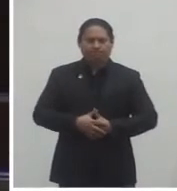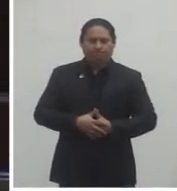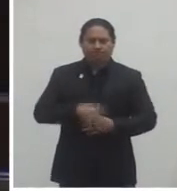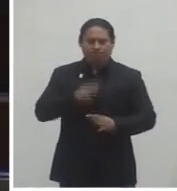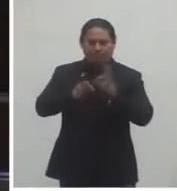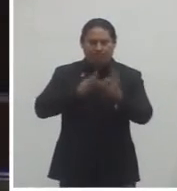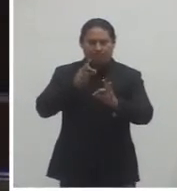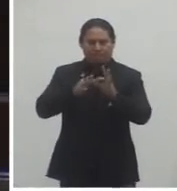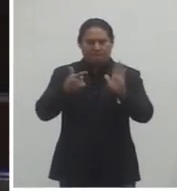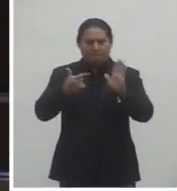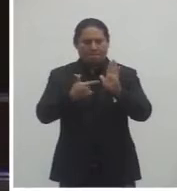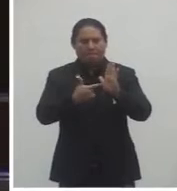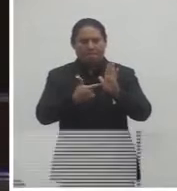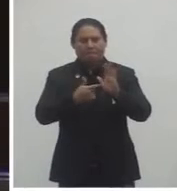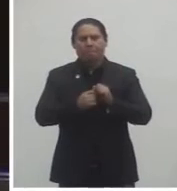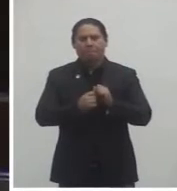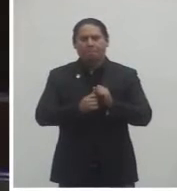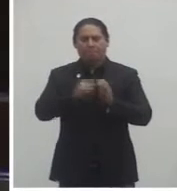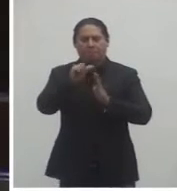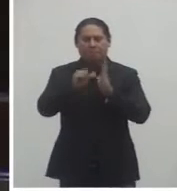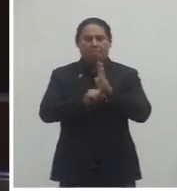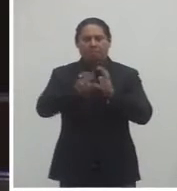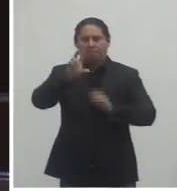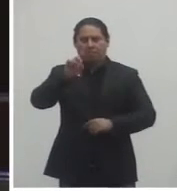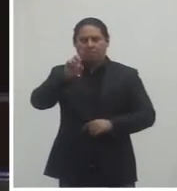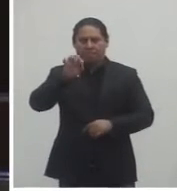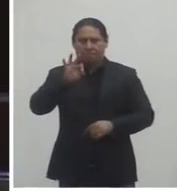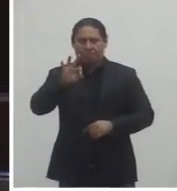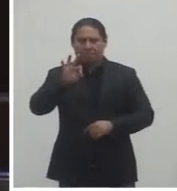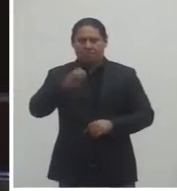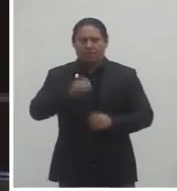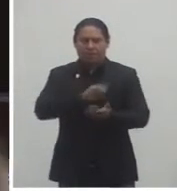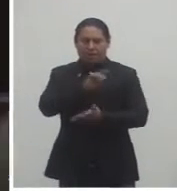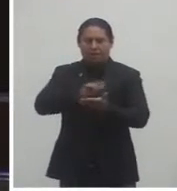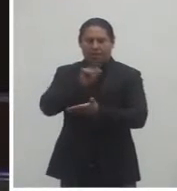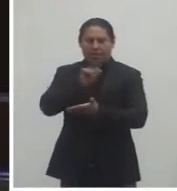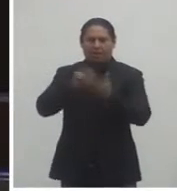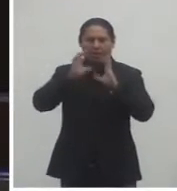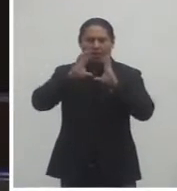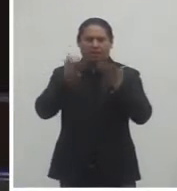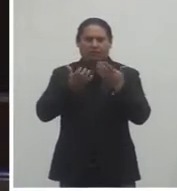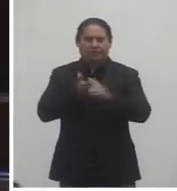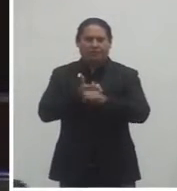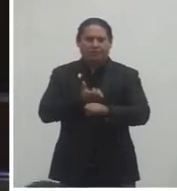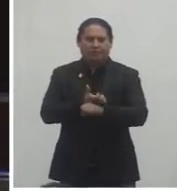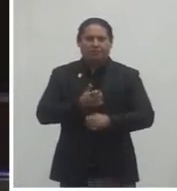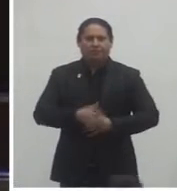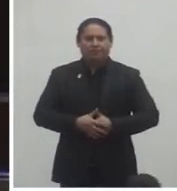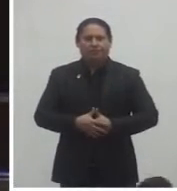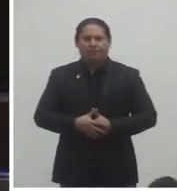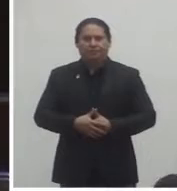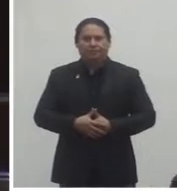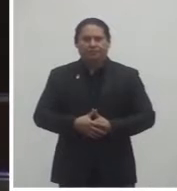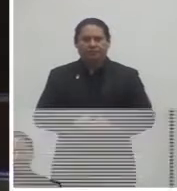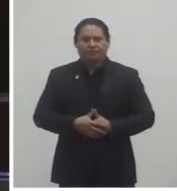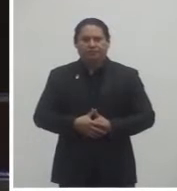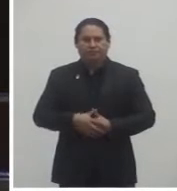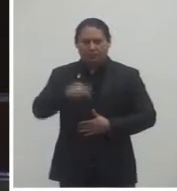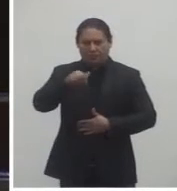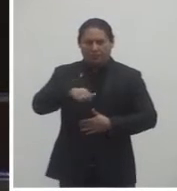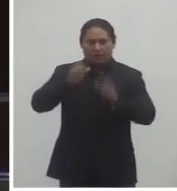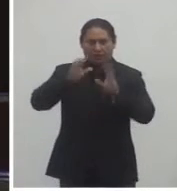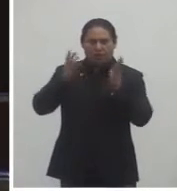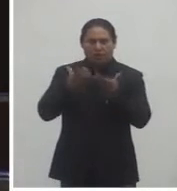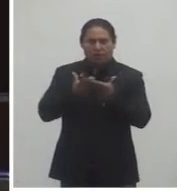en cumplimiento a lo dispuesto por el artículo 33 de la Ley Orgánica del Congreso del Estado, en pleno de este